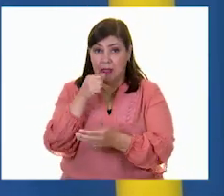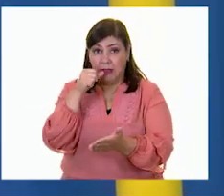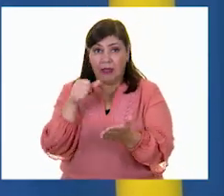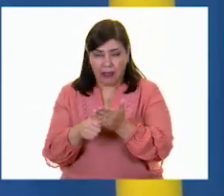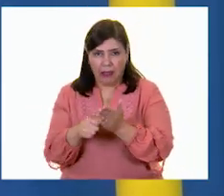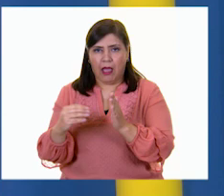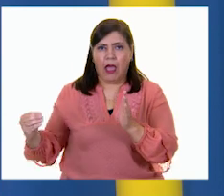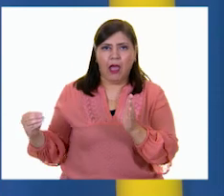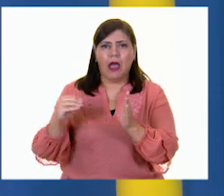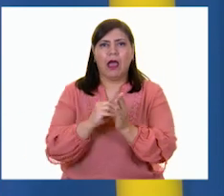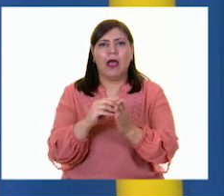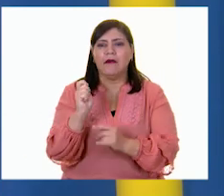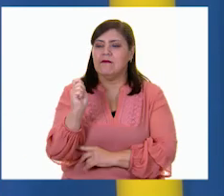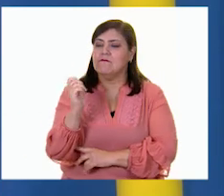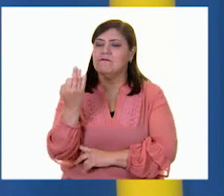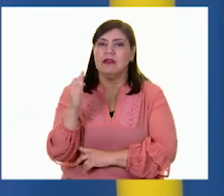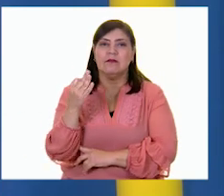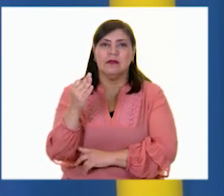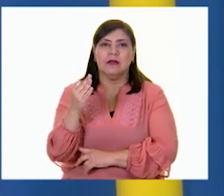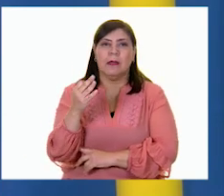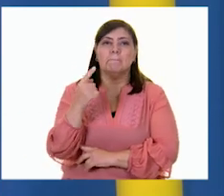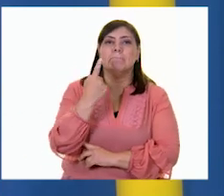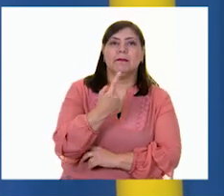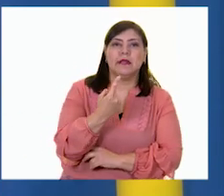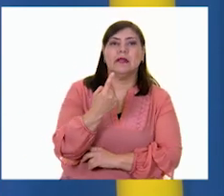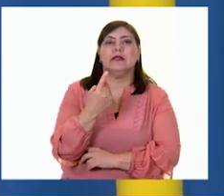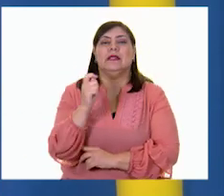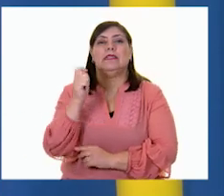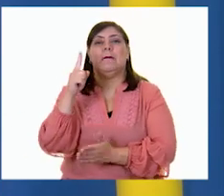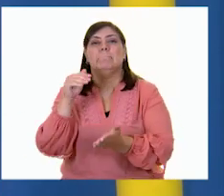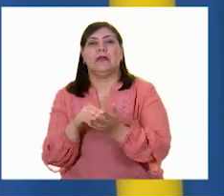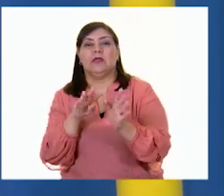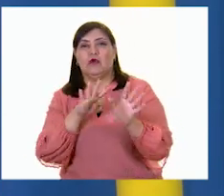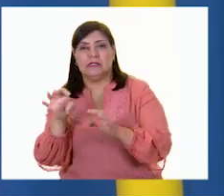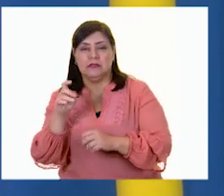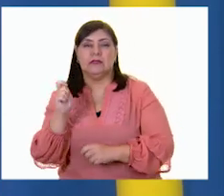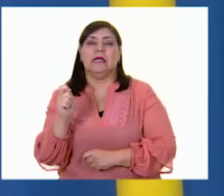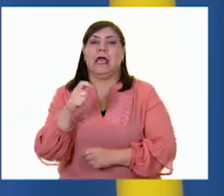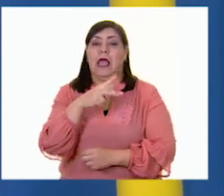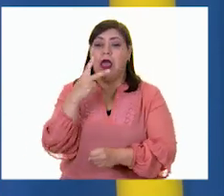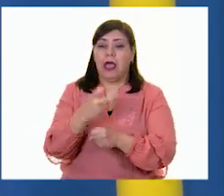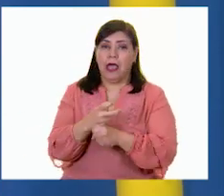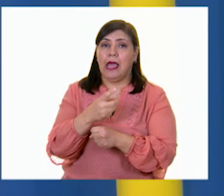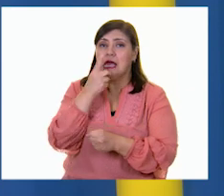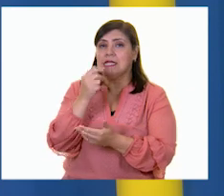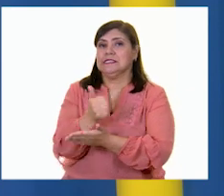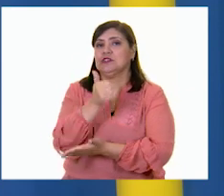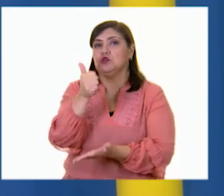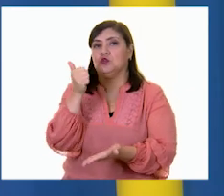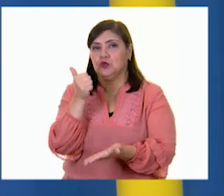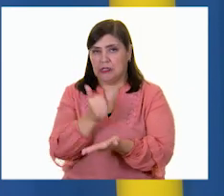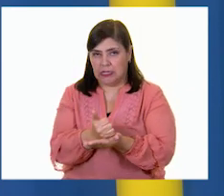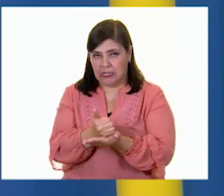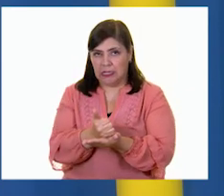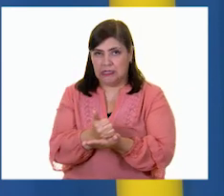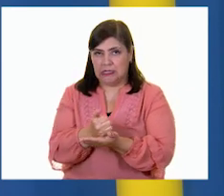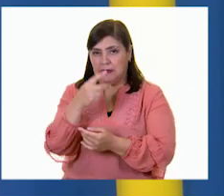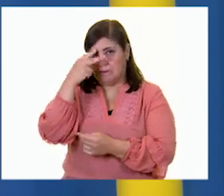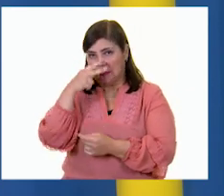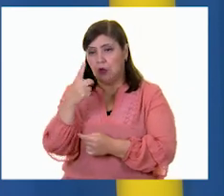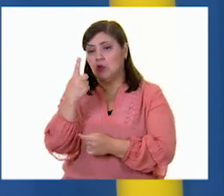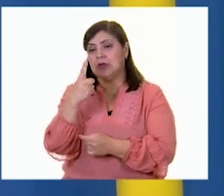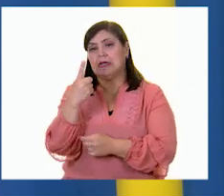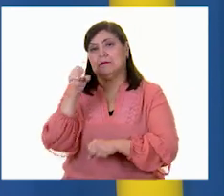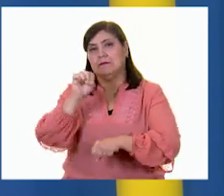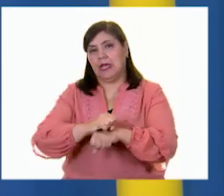Ábrego dice febrero primero de 1900 y en la segunda dice Ciudad de México una semana después, el